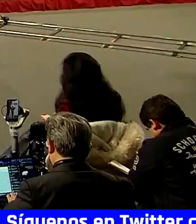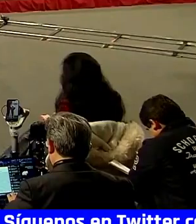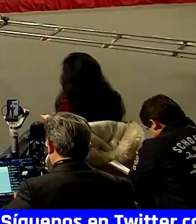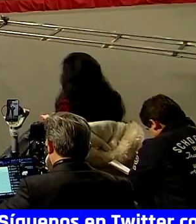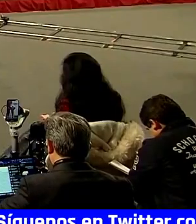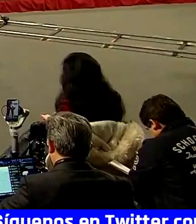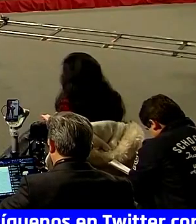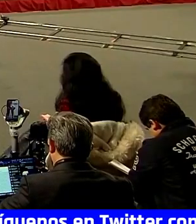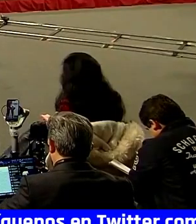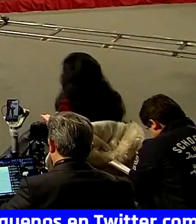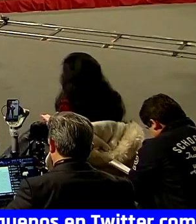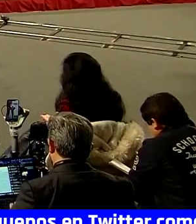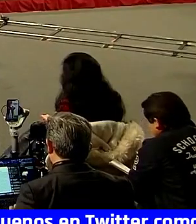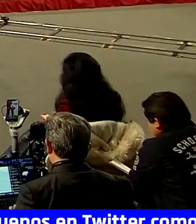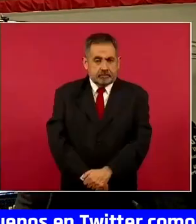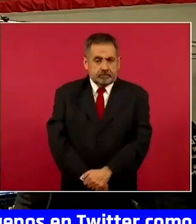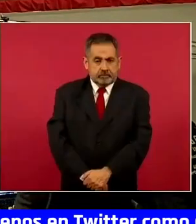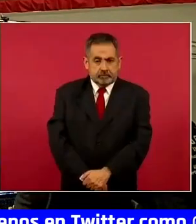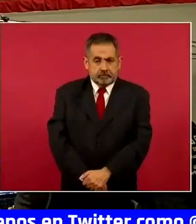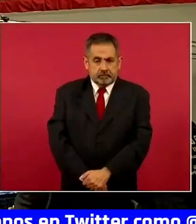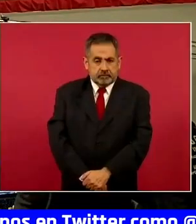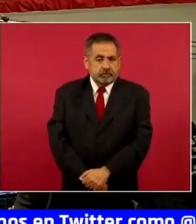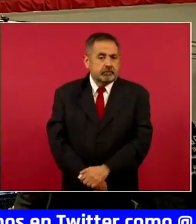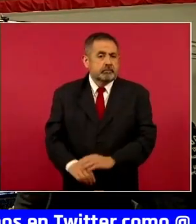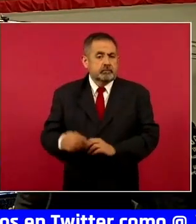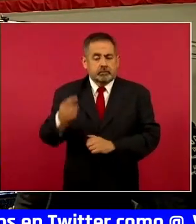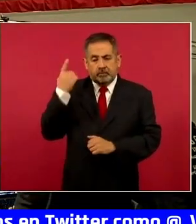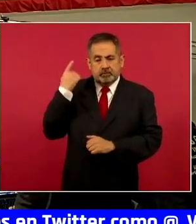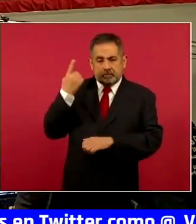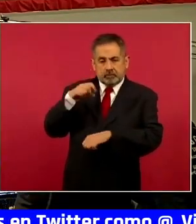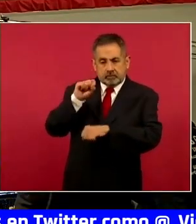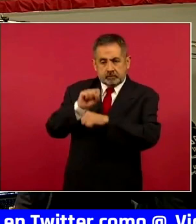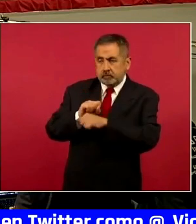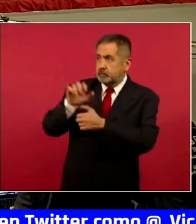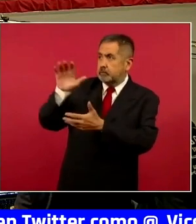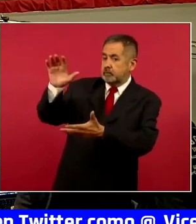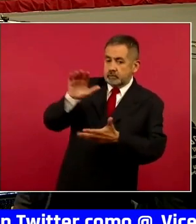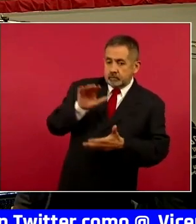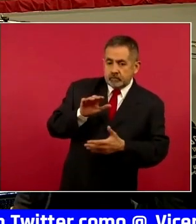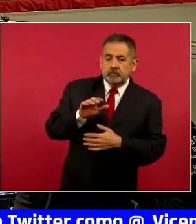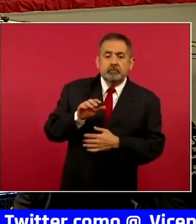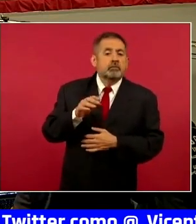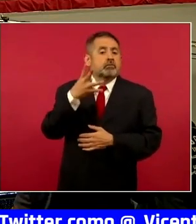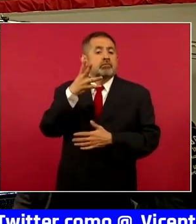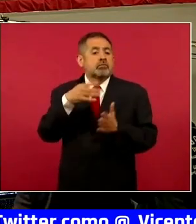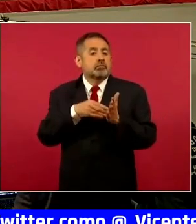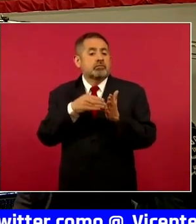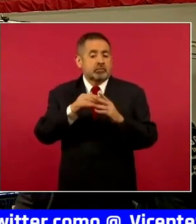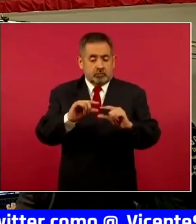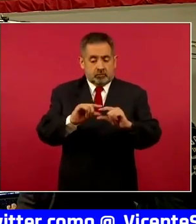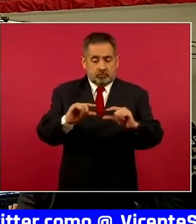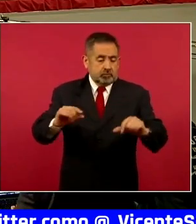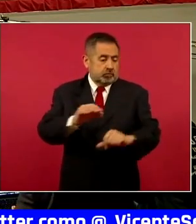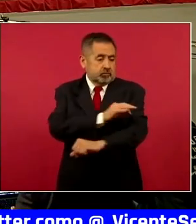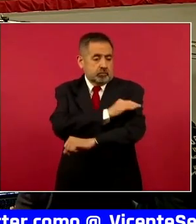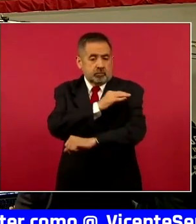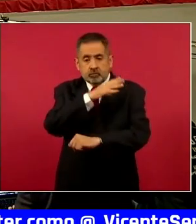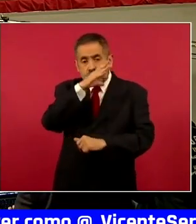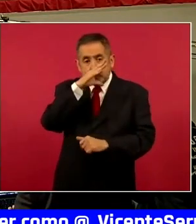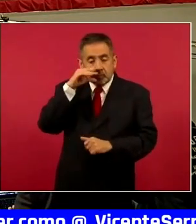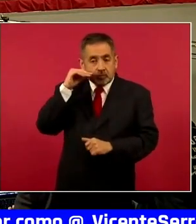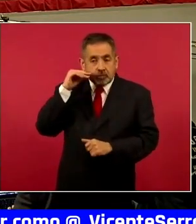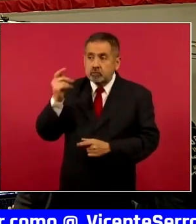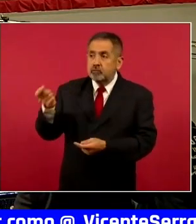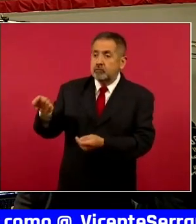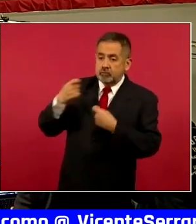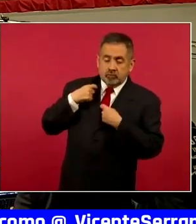sábado inmediato pasado tuvimos ya la recepción de más de 4 millones de dosis de la vacuna cubana Abdala, una